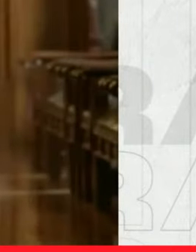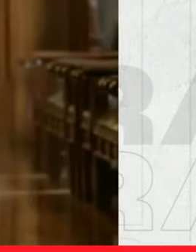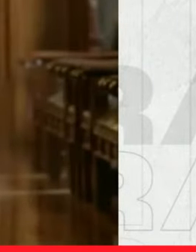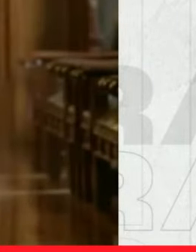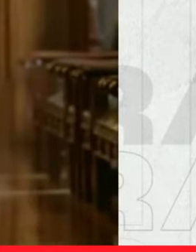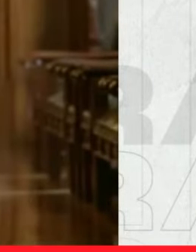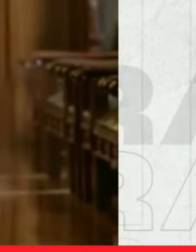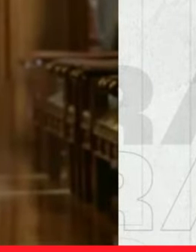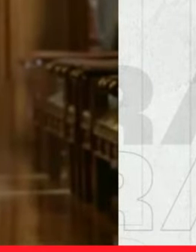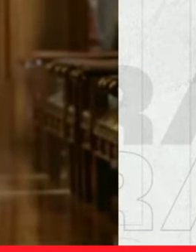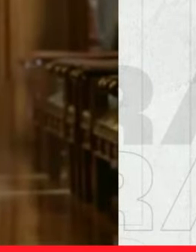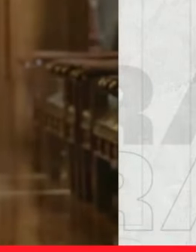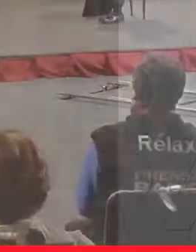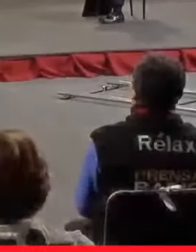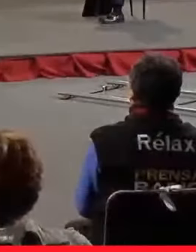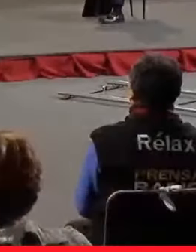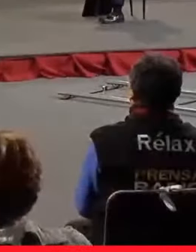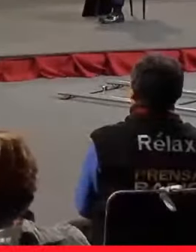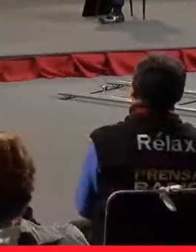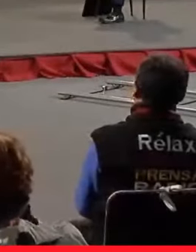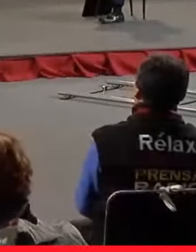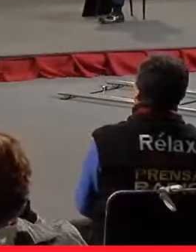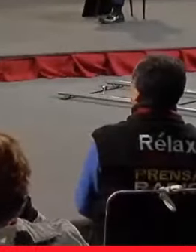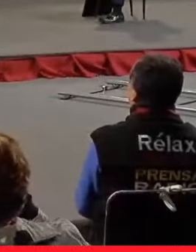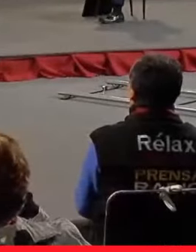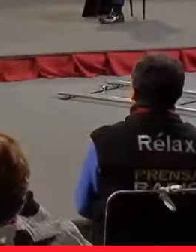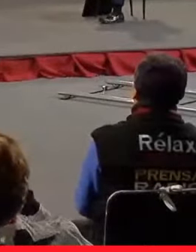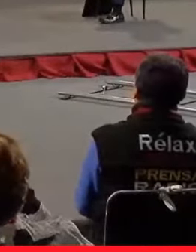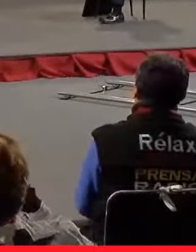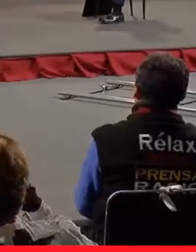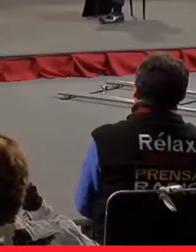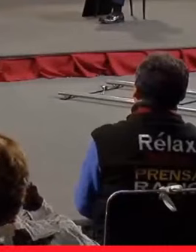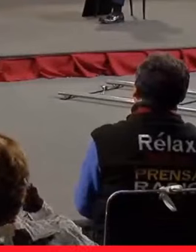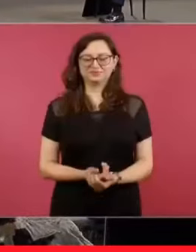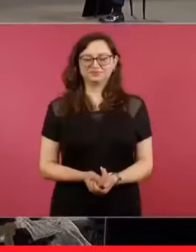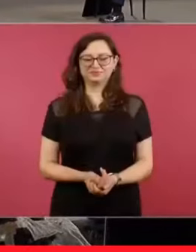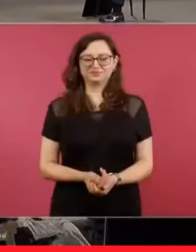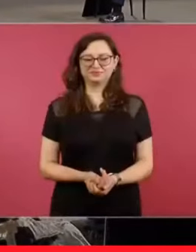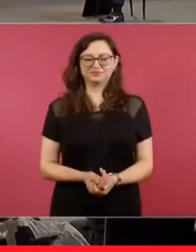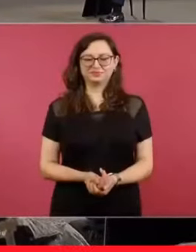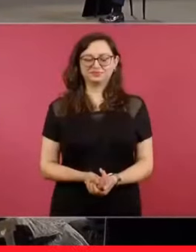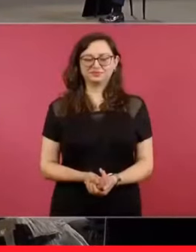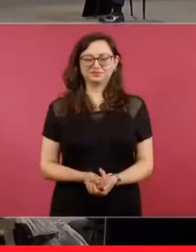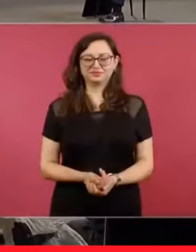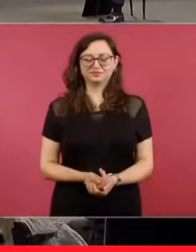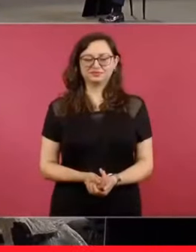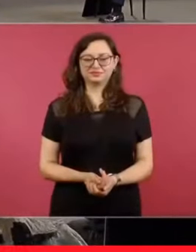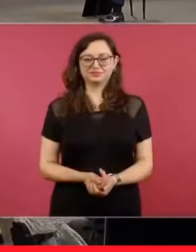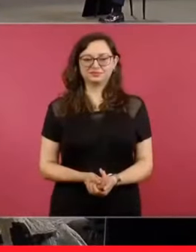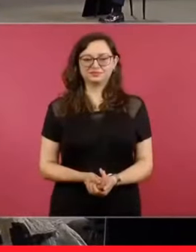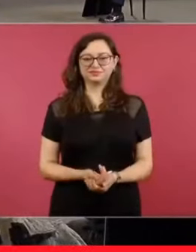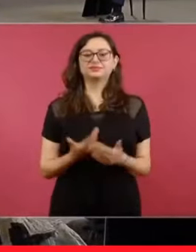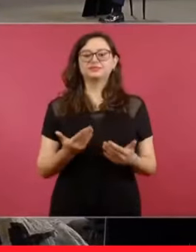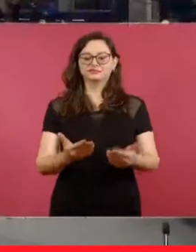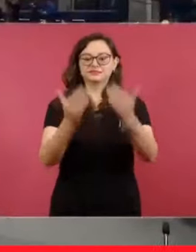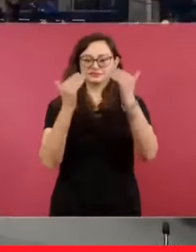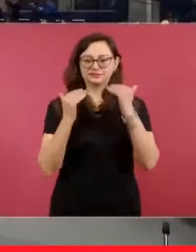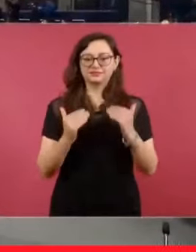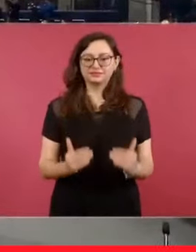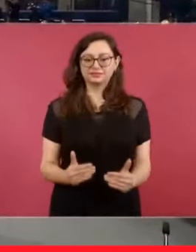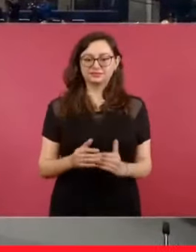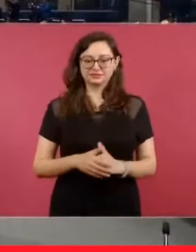mutuamente continuará Bueno este vamos a hablar